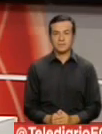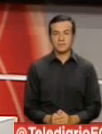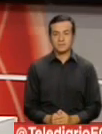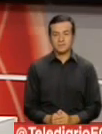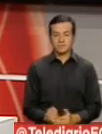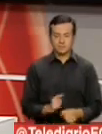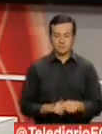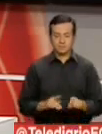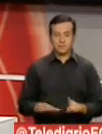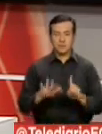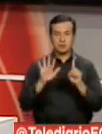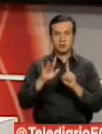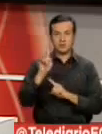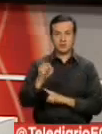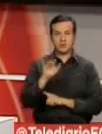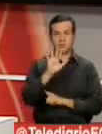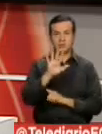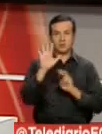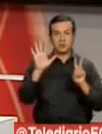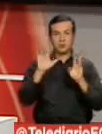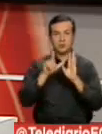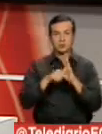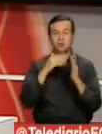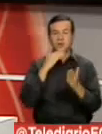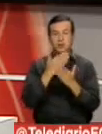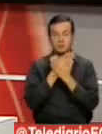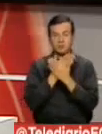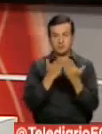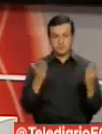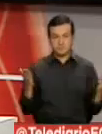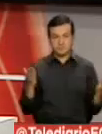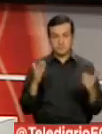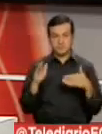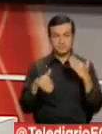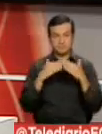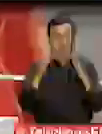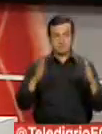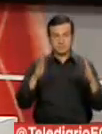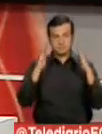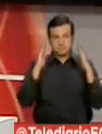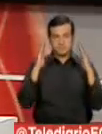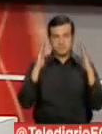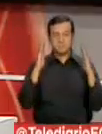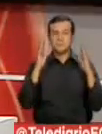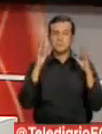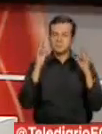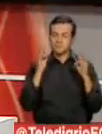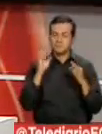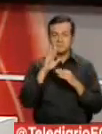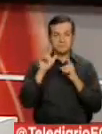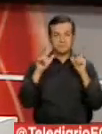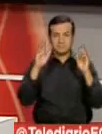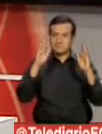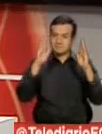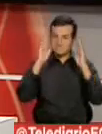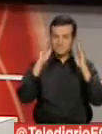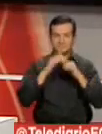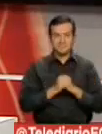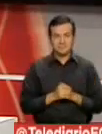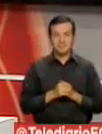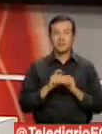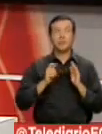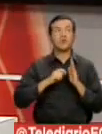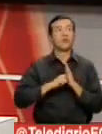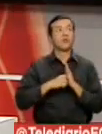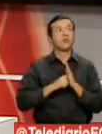Seis de la mañana, 57 minutos. Gracias, como siempre, por su compañía, por el privilegio de su sintonía. En la